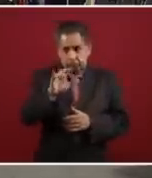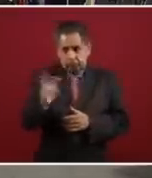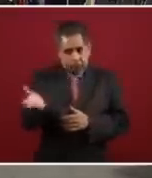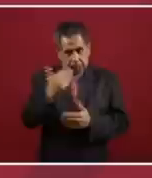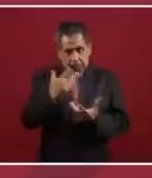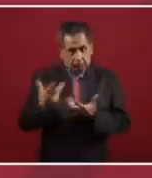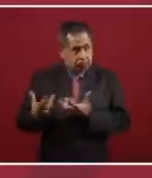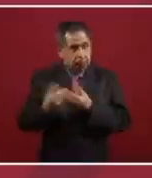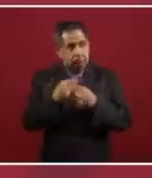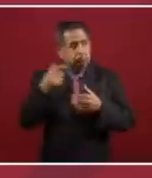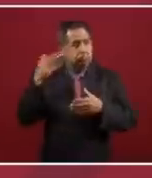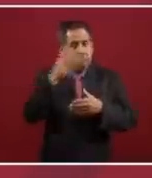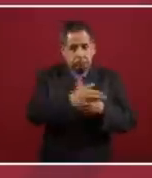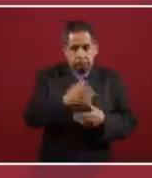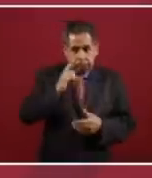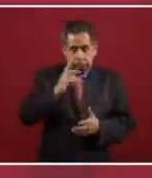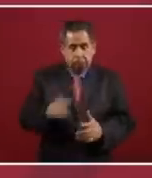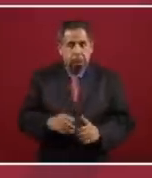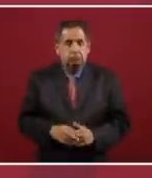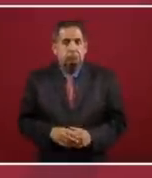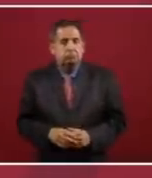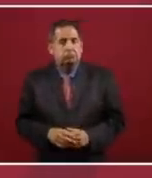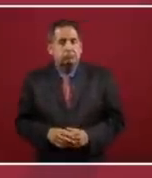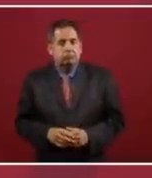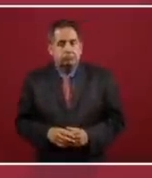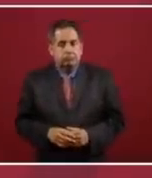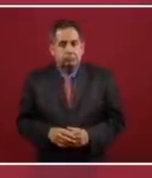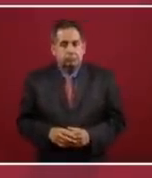¿Sí? Entonces